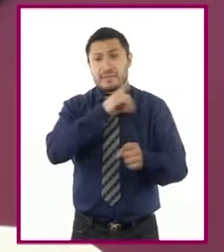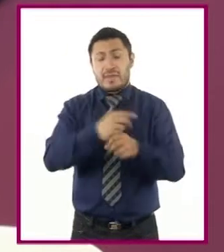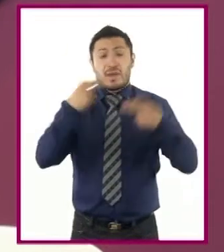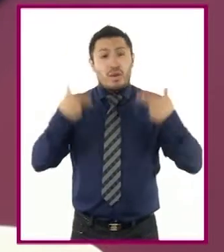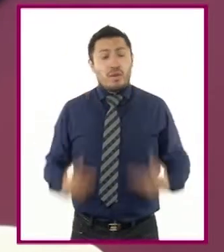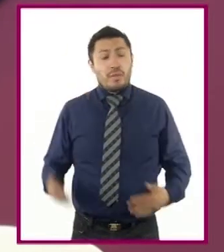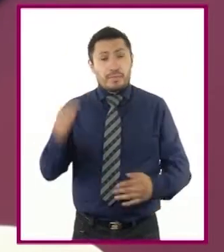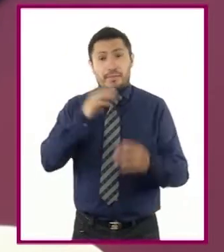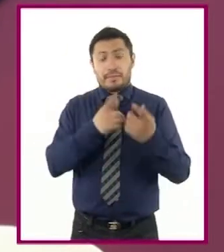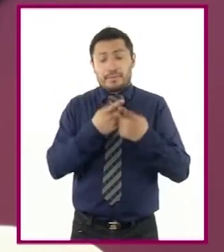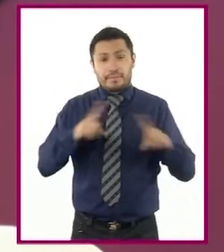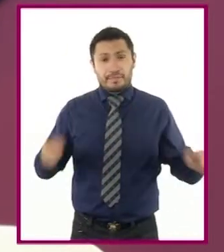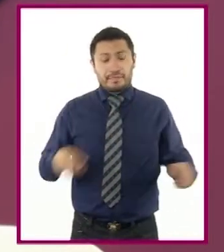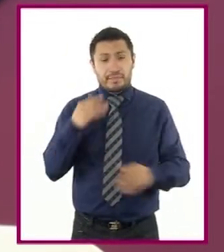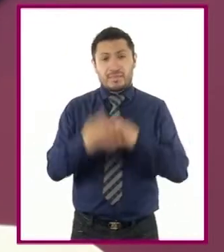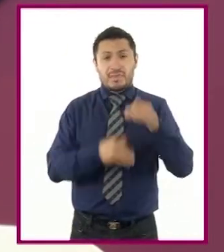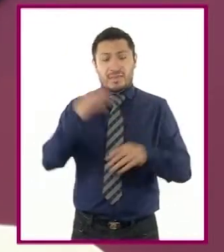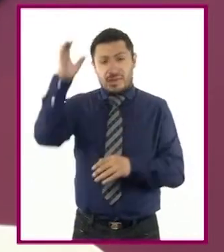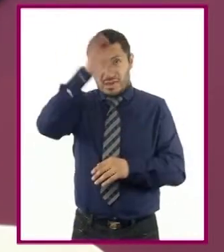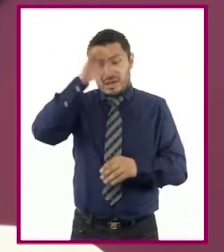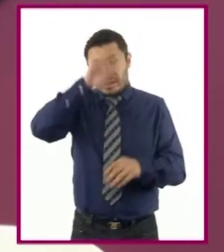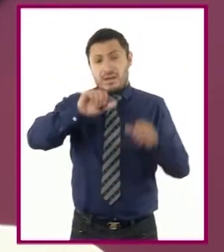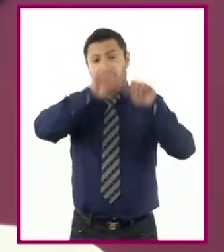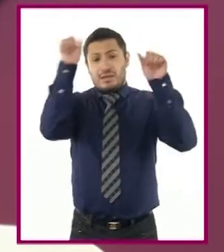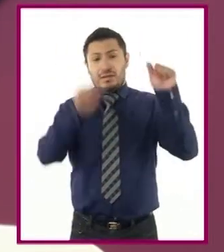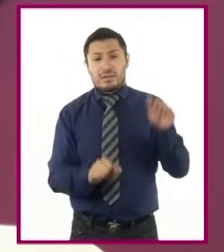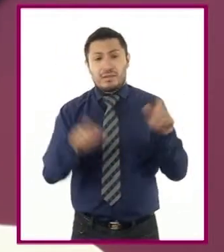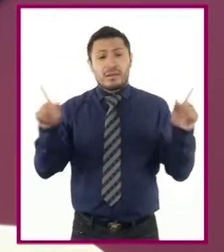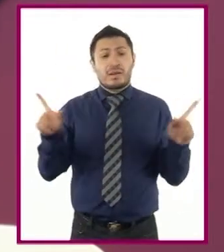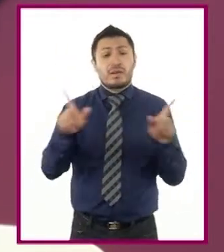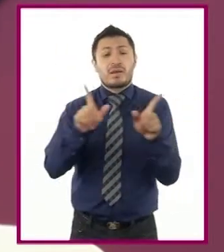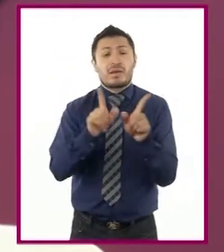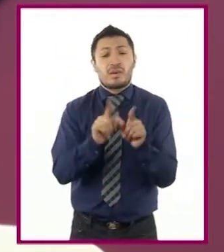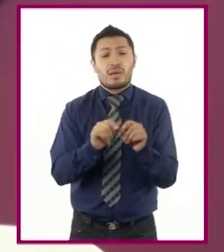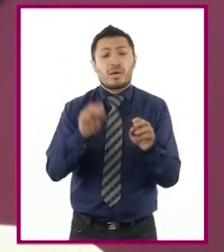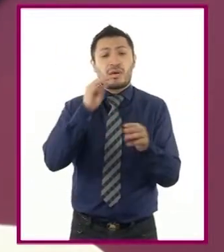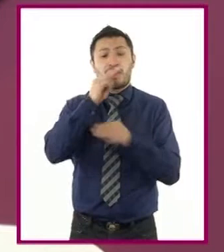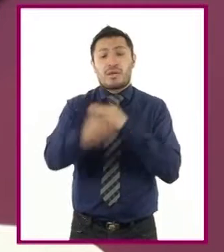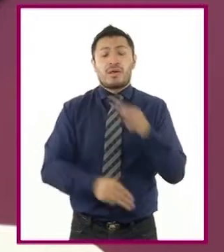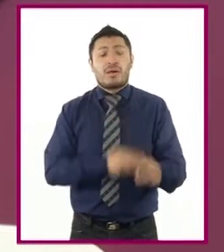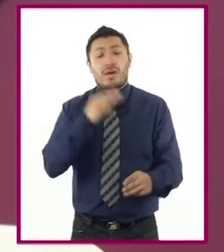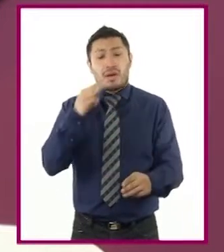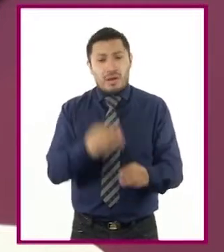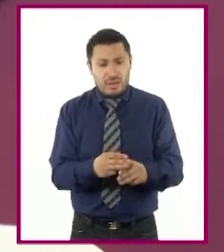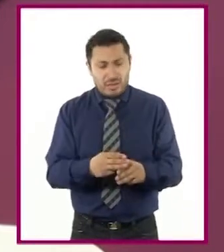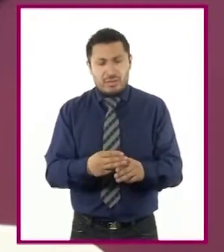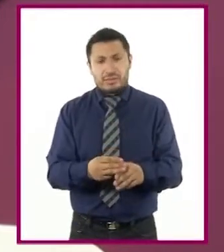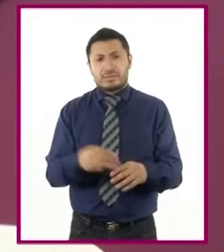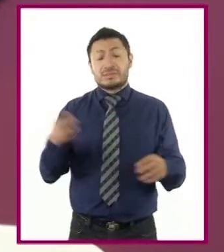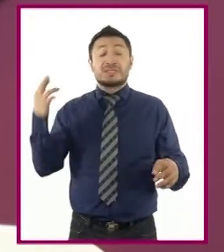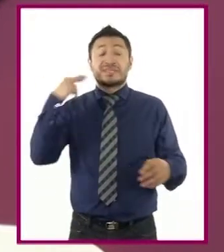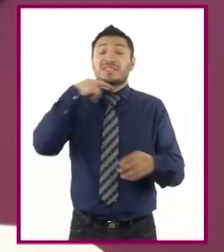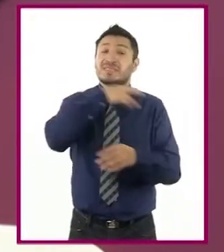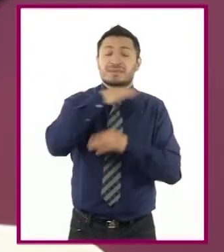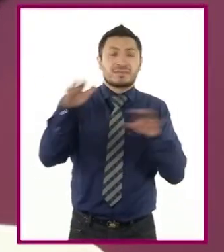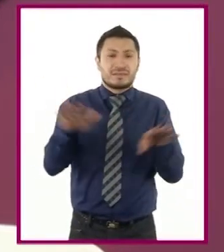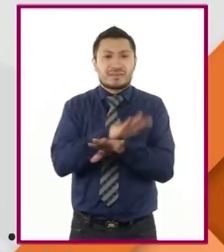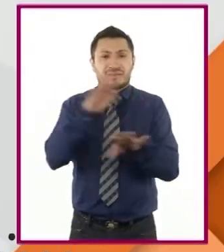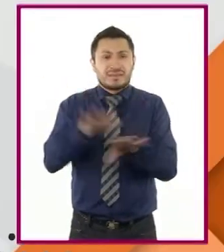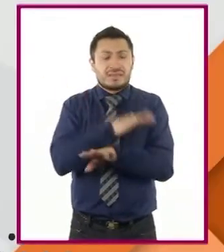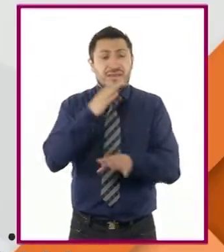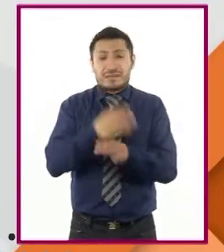un progreso de las ciencias y las artes. En resumen, un mundo de continuo y acelerado avance material y